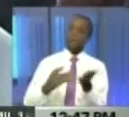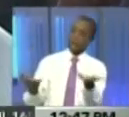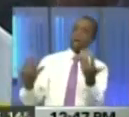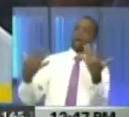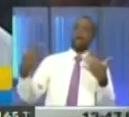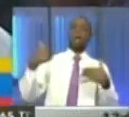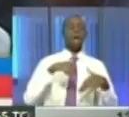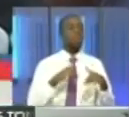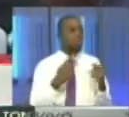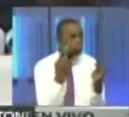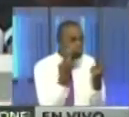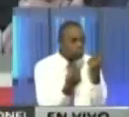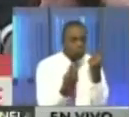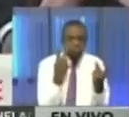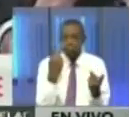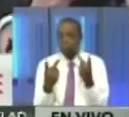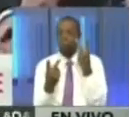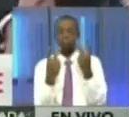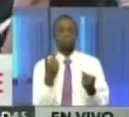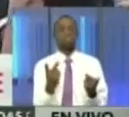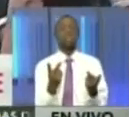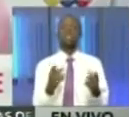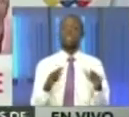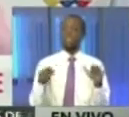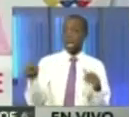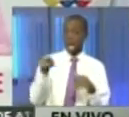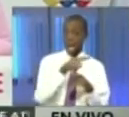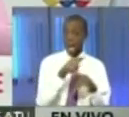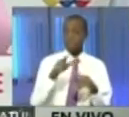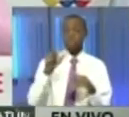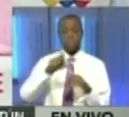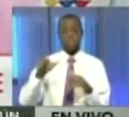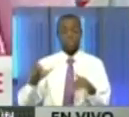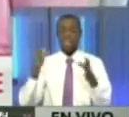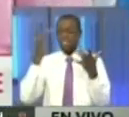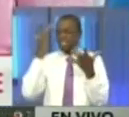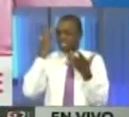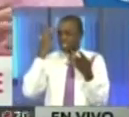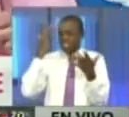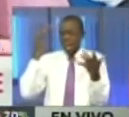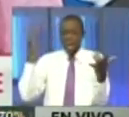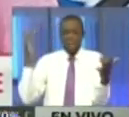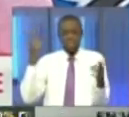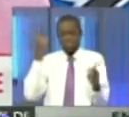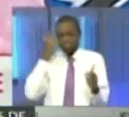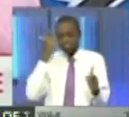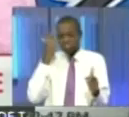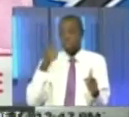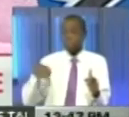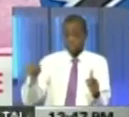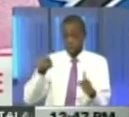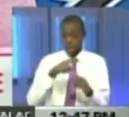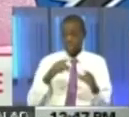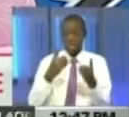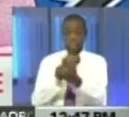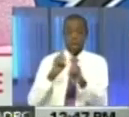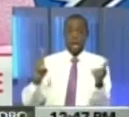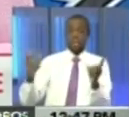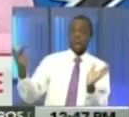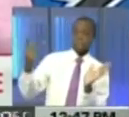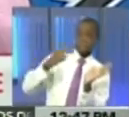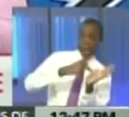suficientemente sabios, diría yo, porque entonces le establece a esa democracia participativa